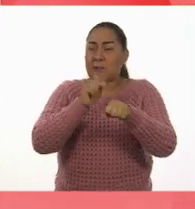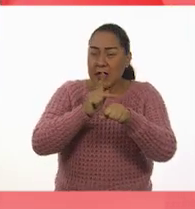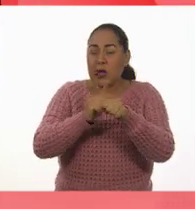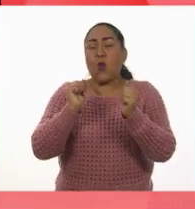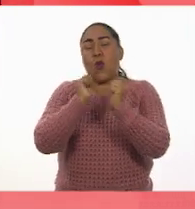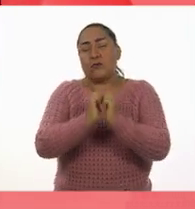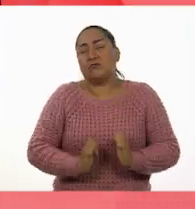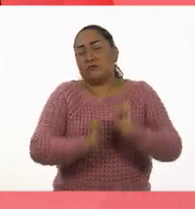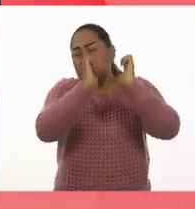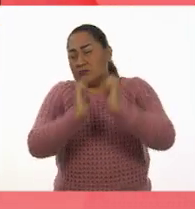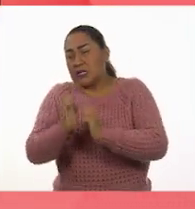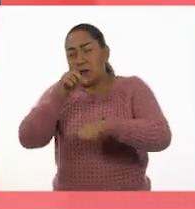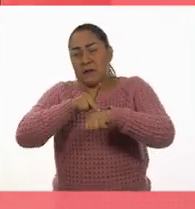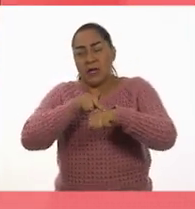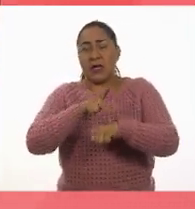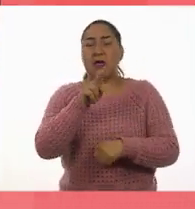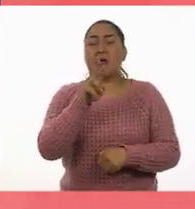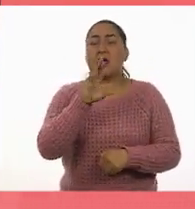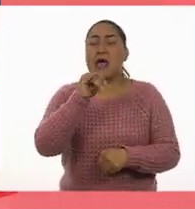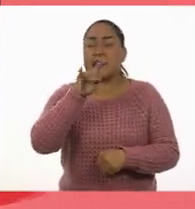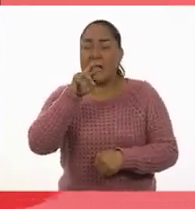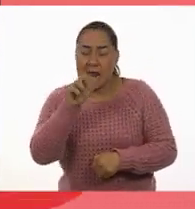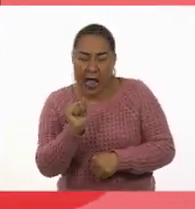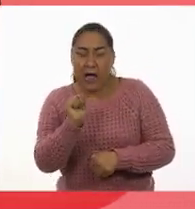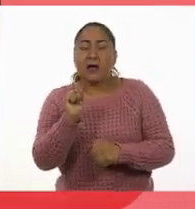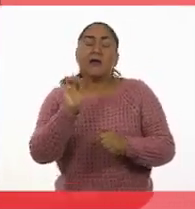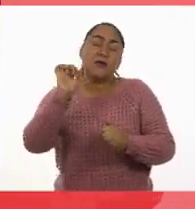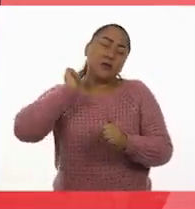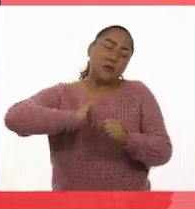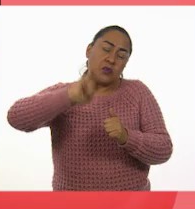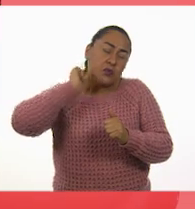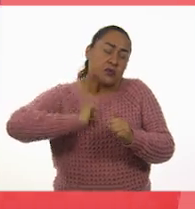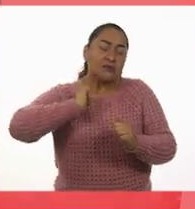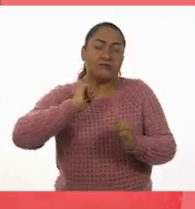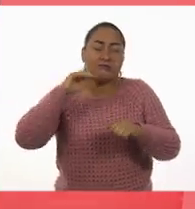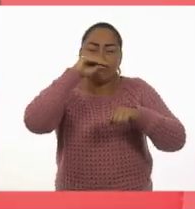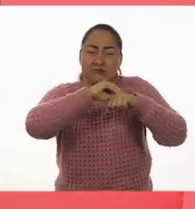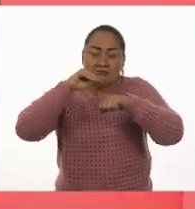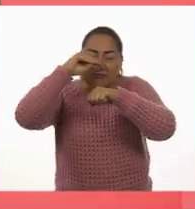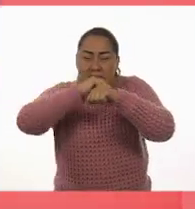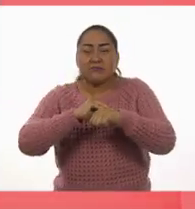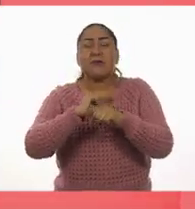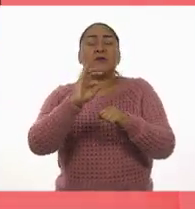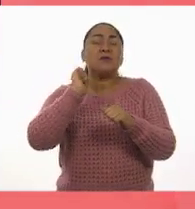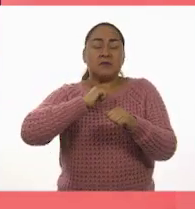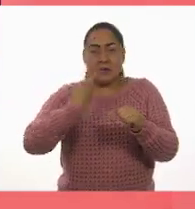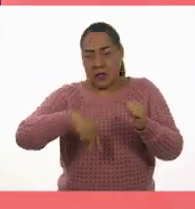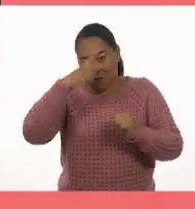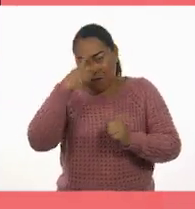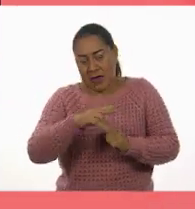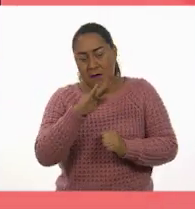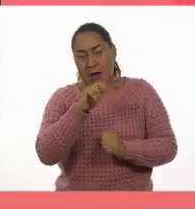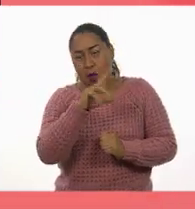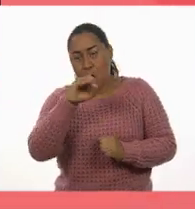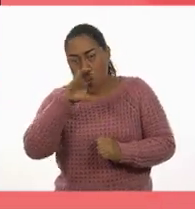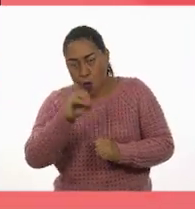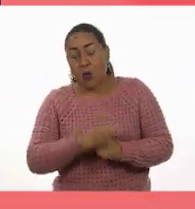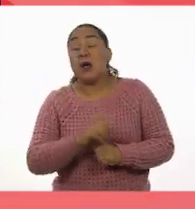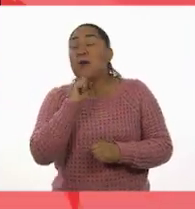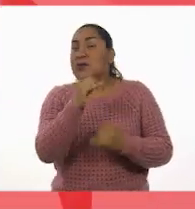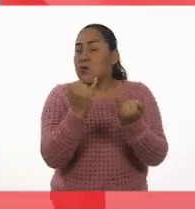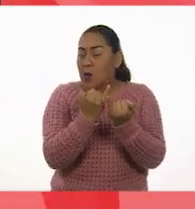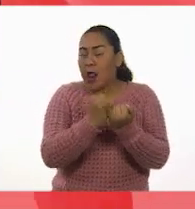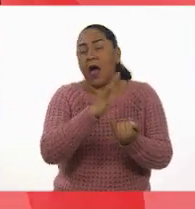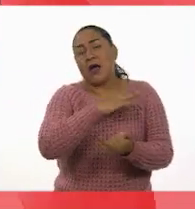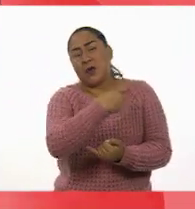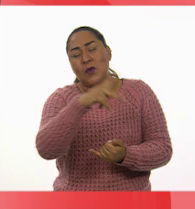cantera rosada, construidas en una mezcla de estilos arquitectónicos, churrigueresco y barroco mexicano. Destacan también